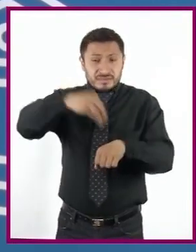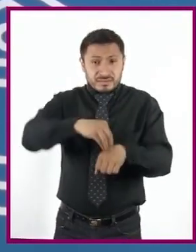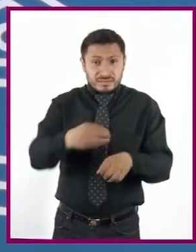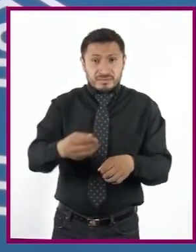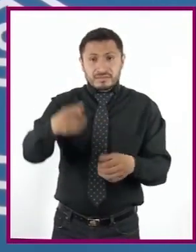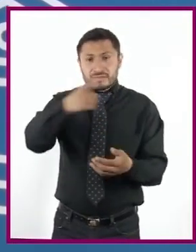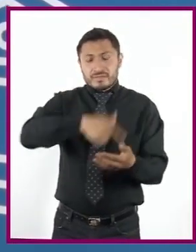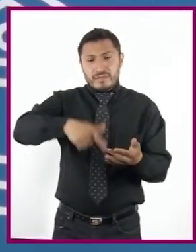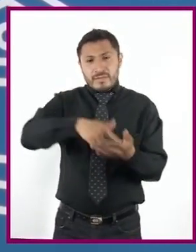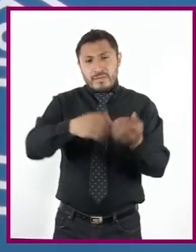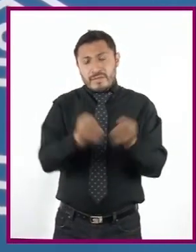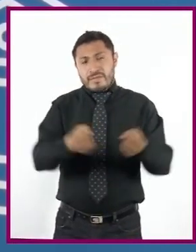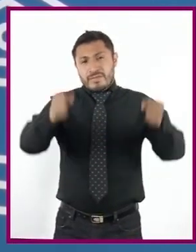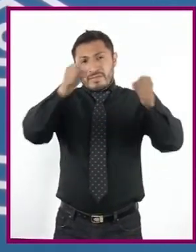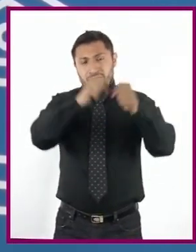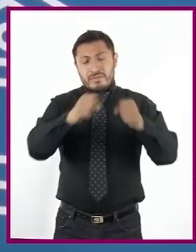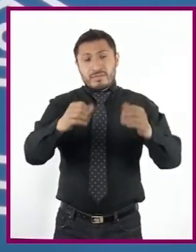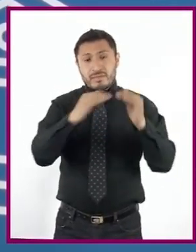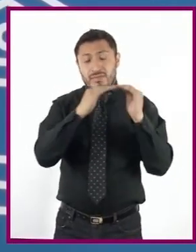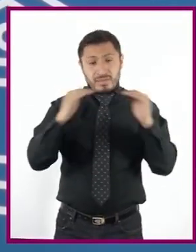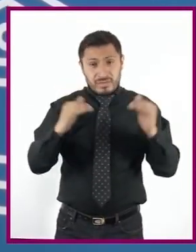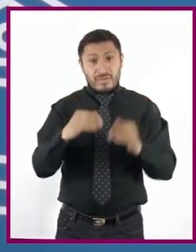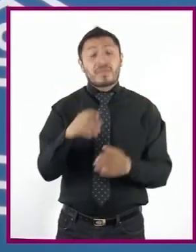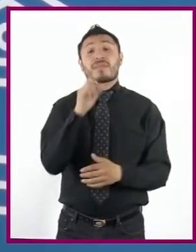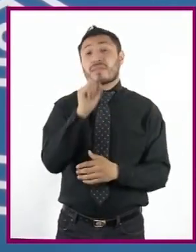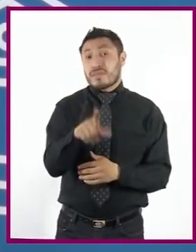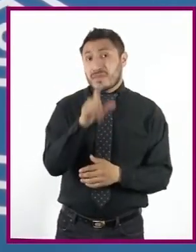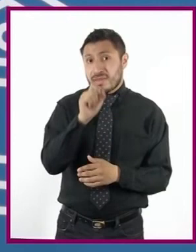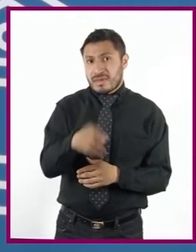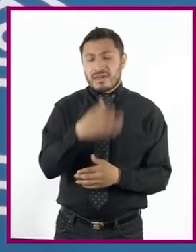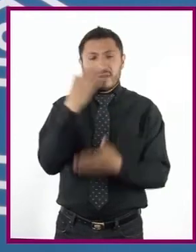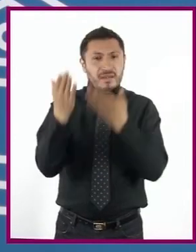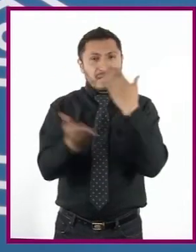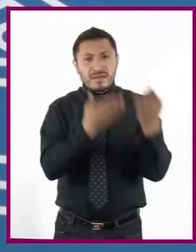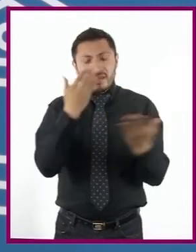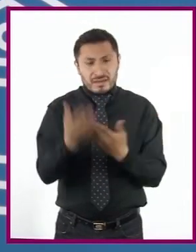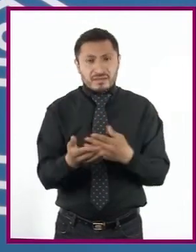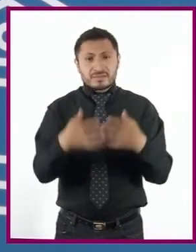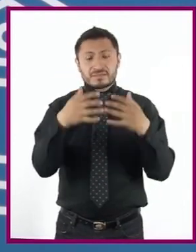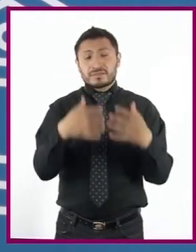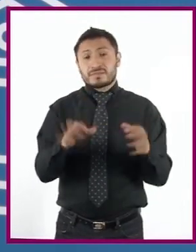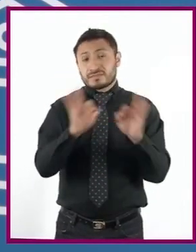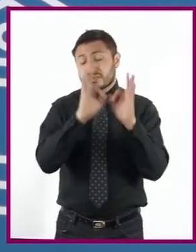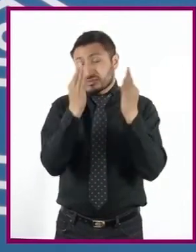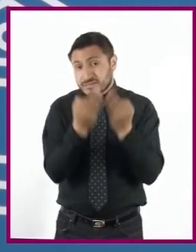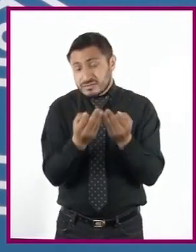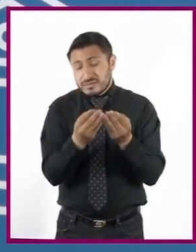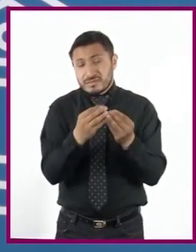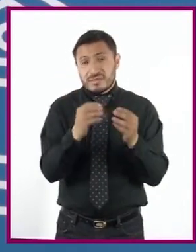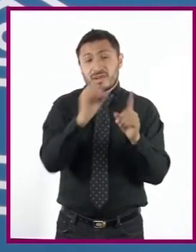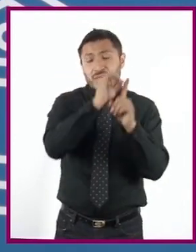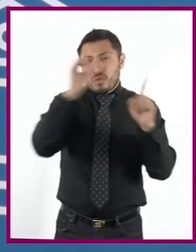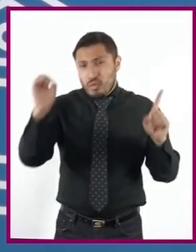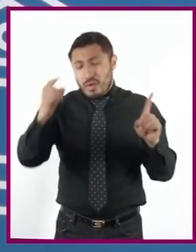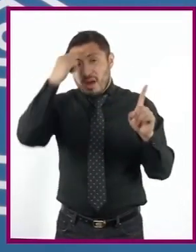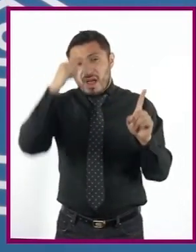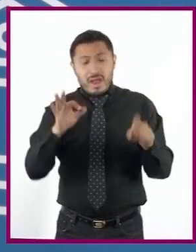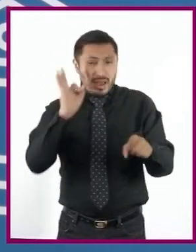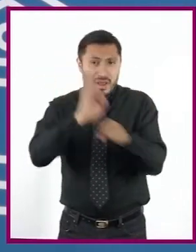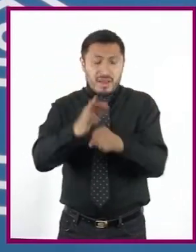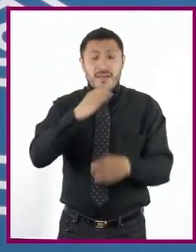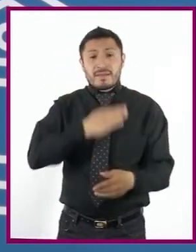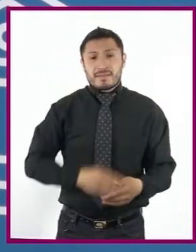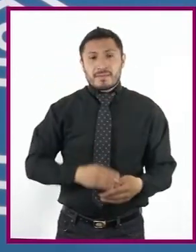en una sociedad democrática. Además, estudiamos los mecanismos y procedimientos para defender